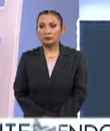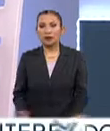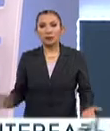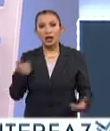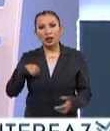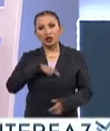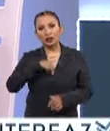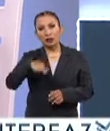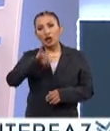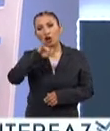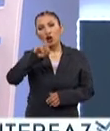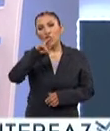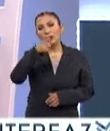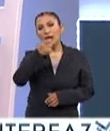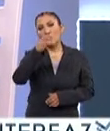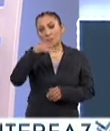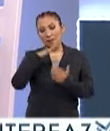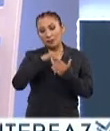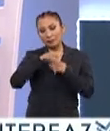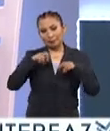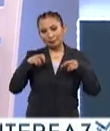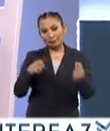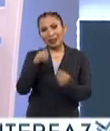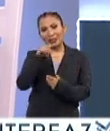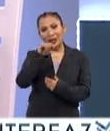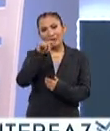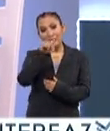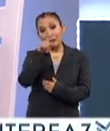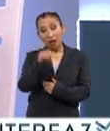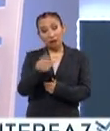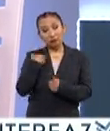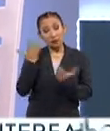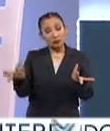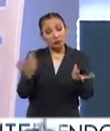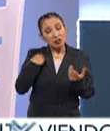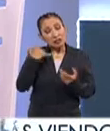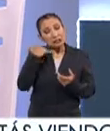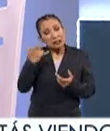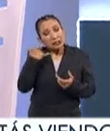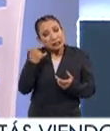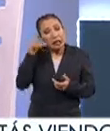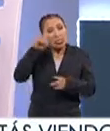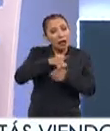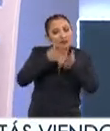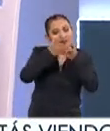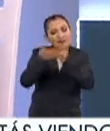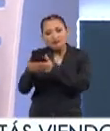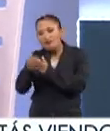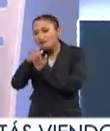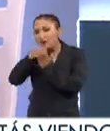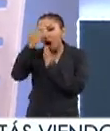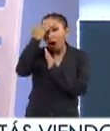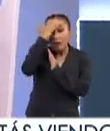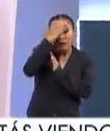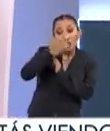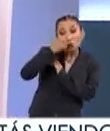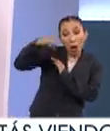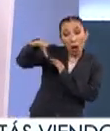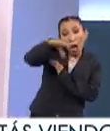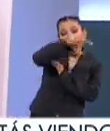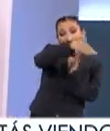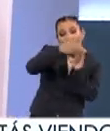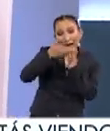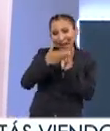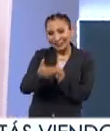Ya está con nosotros Jorge Rubio en la mesa de Interfaz, quien ha pasado arduos días en alta mar conociendo las escuelas